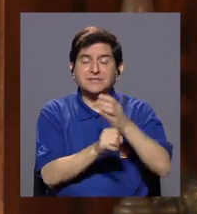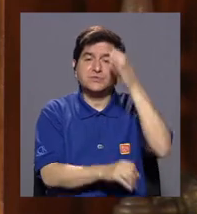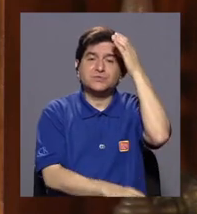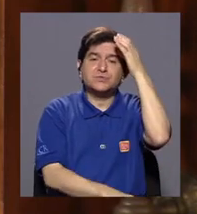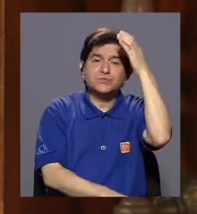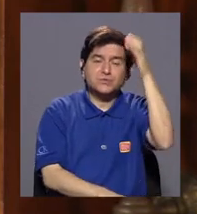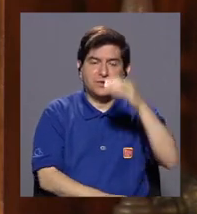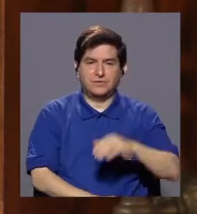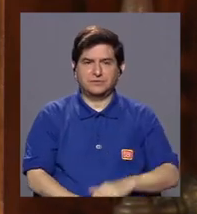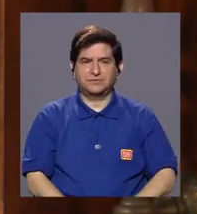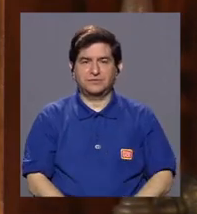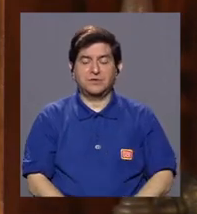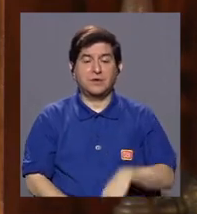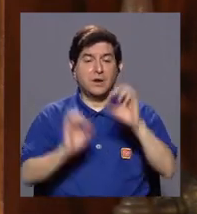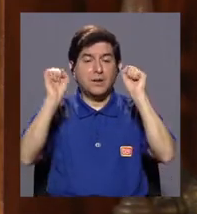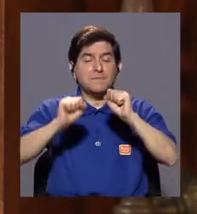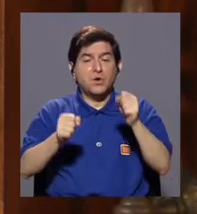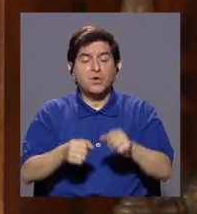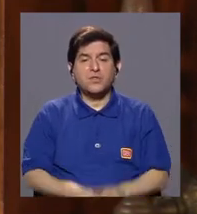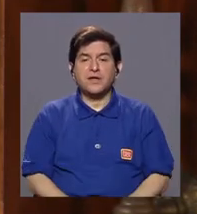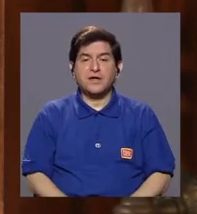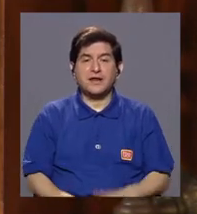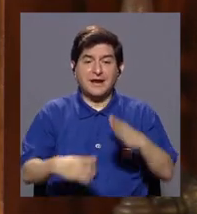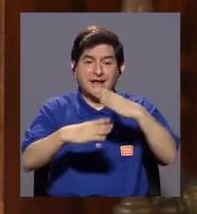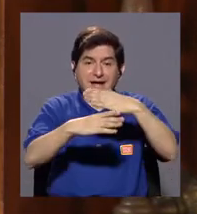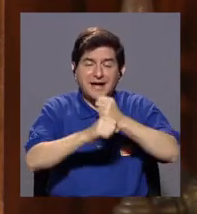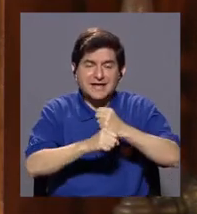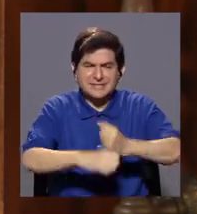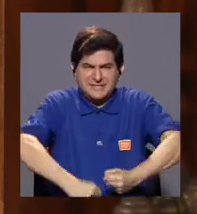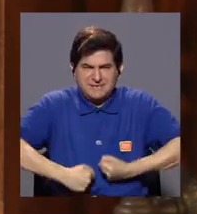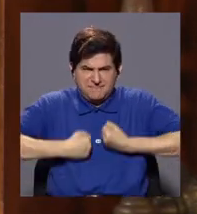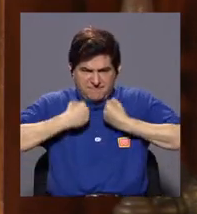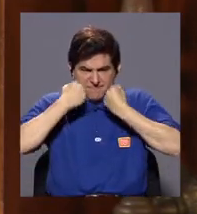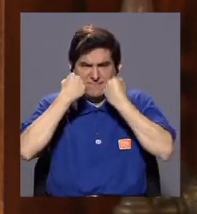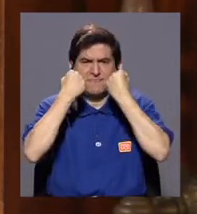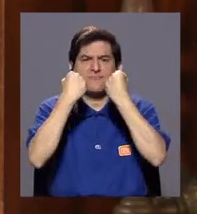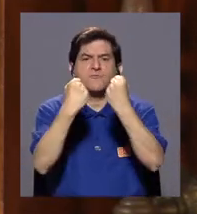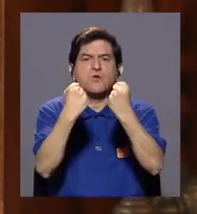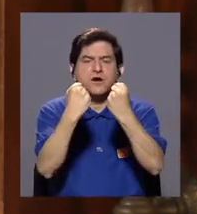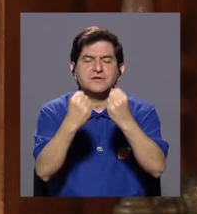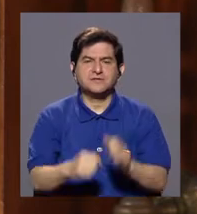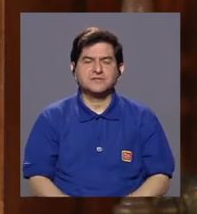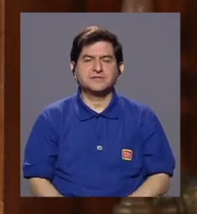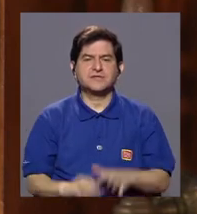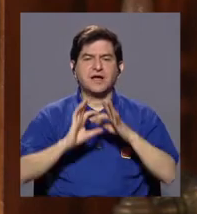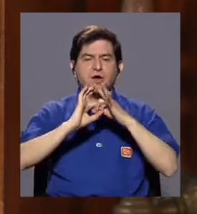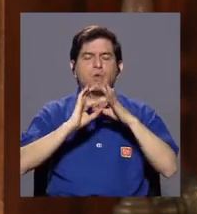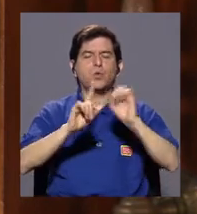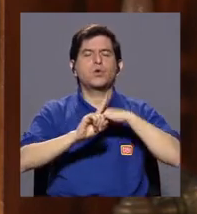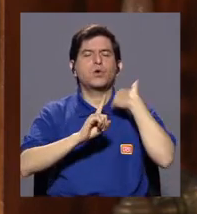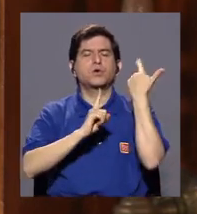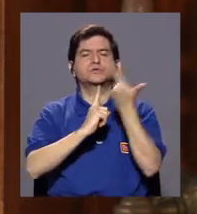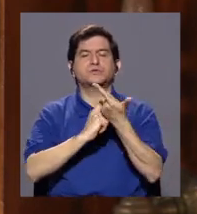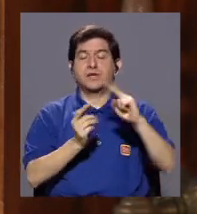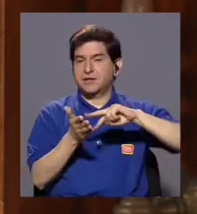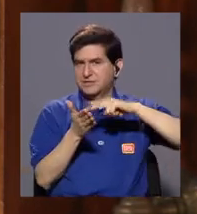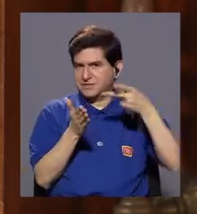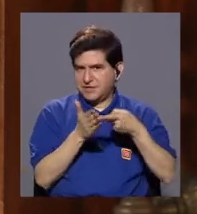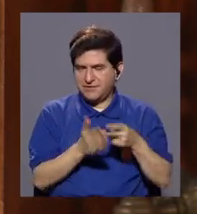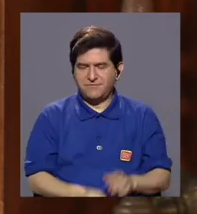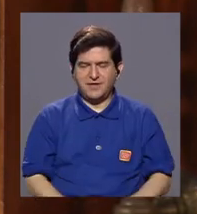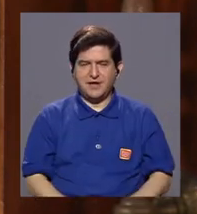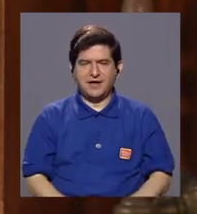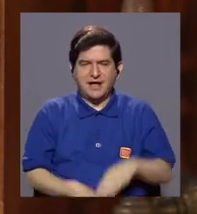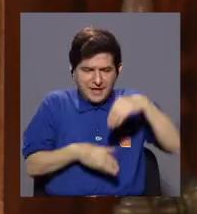instituciones culturales que provoquen un fortalecimiento de los lazos sociales. O sea, que